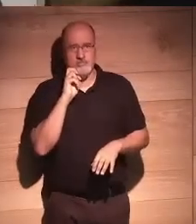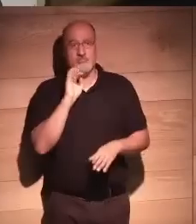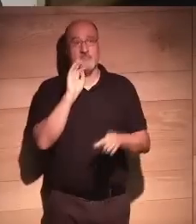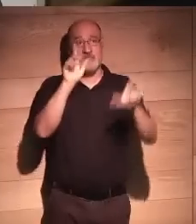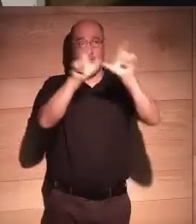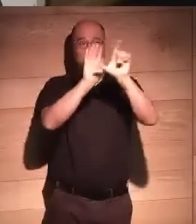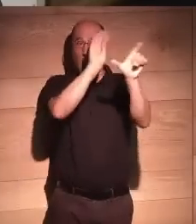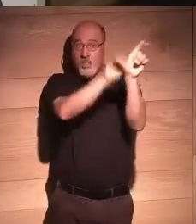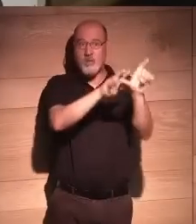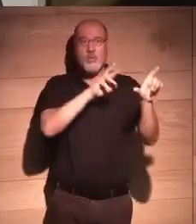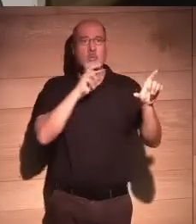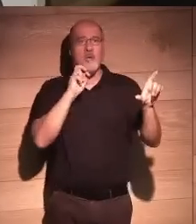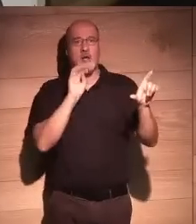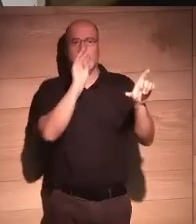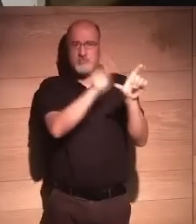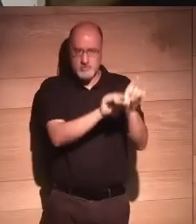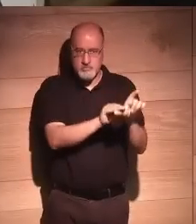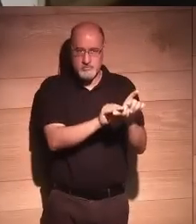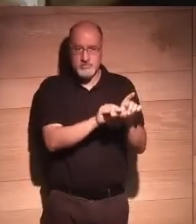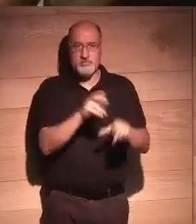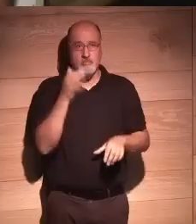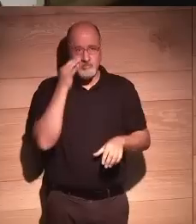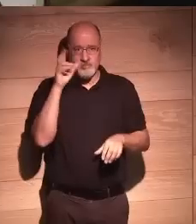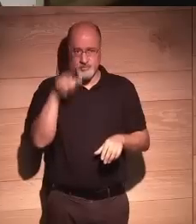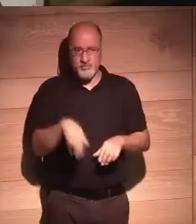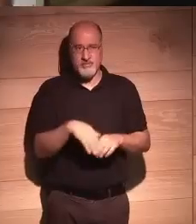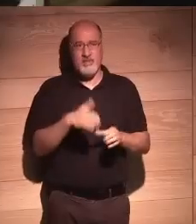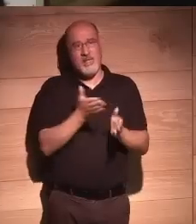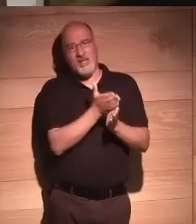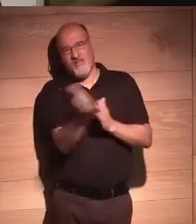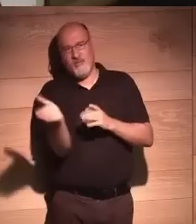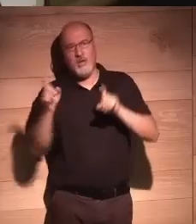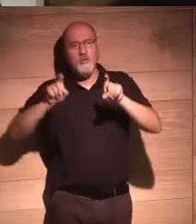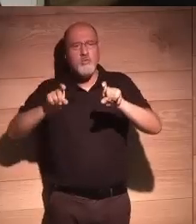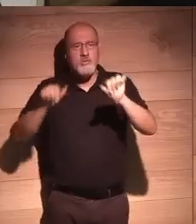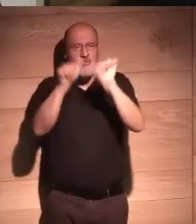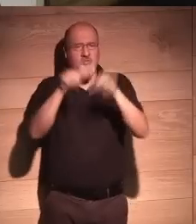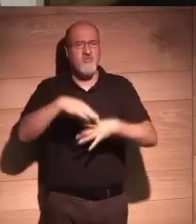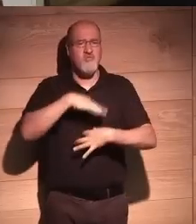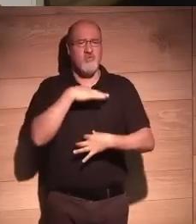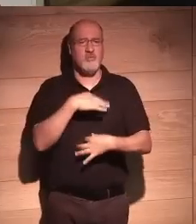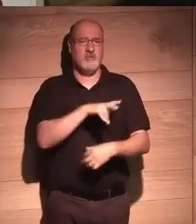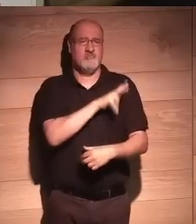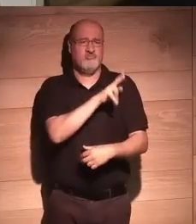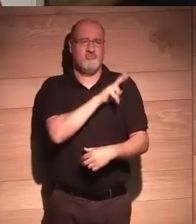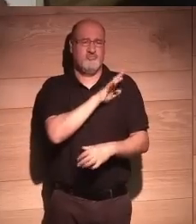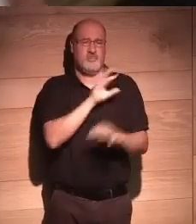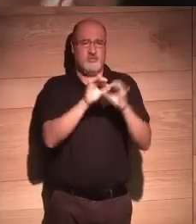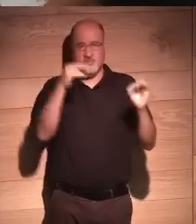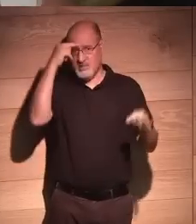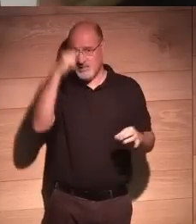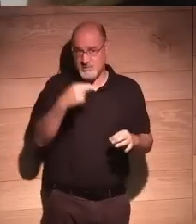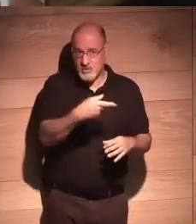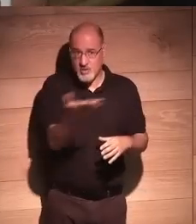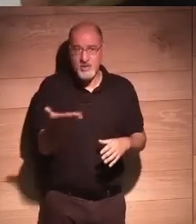la televisión, valores, ¿verdad? La parte educativa, formal, de respeto a otros.